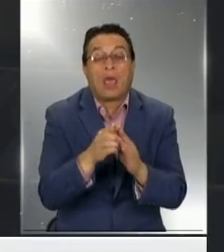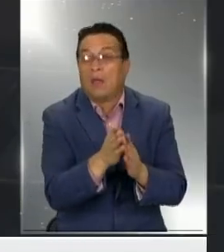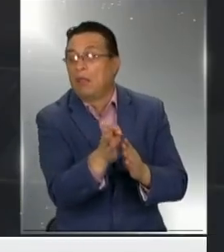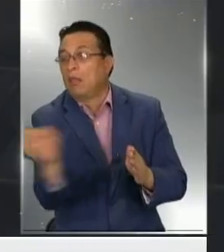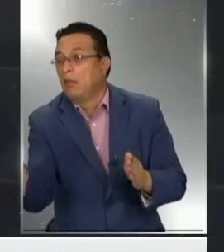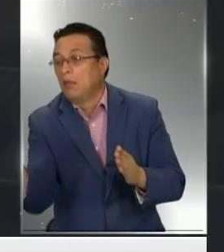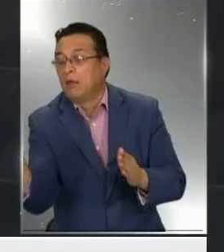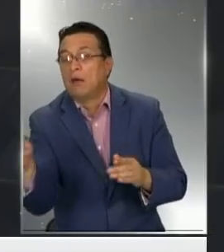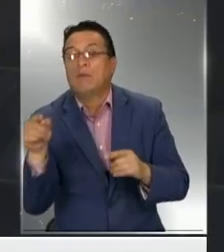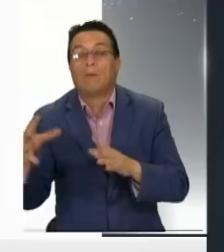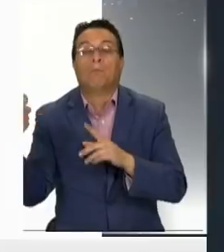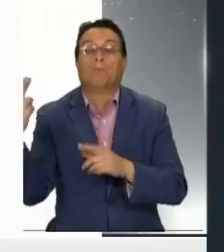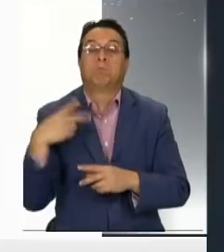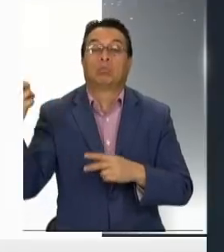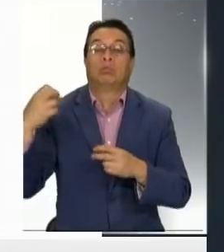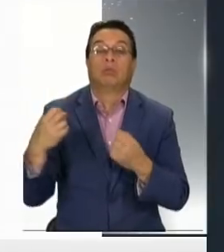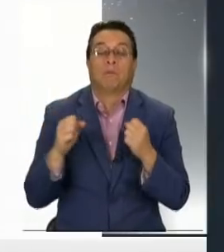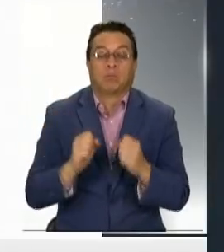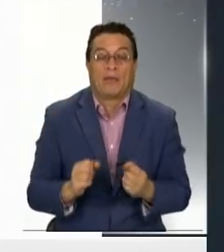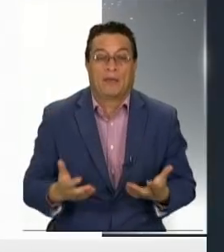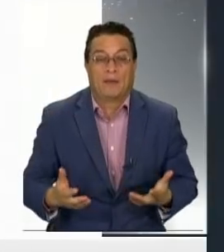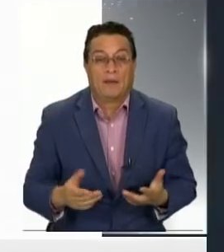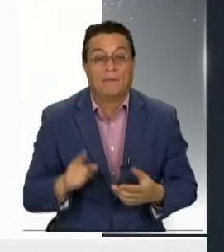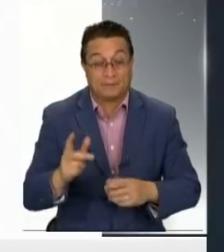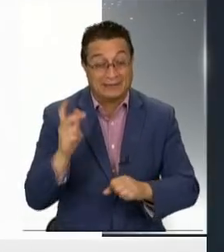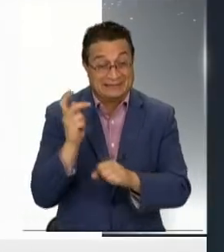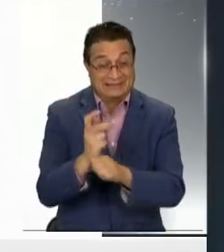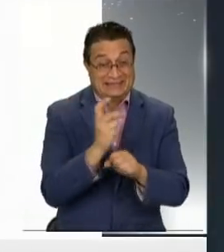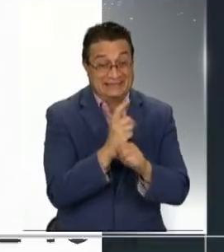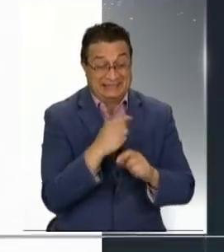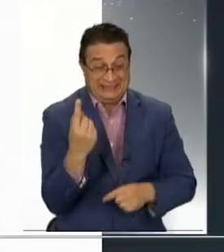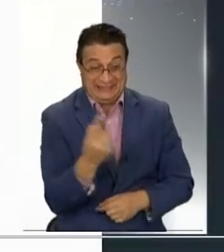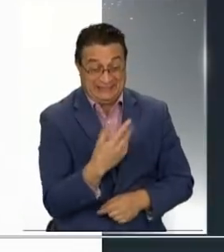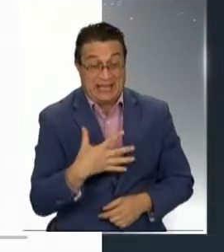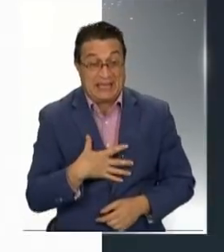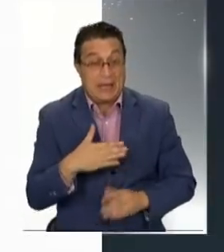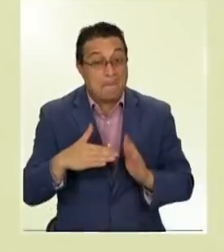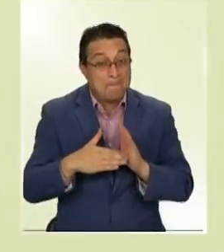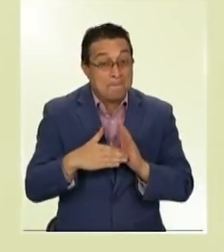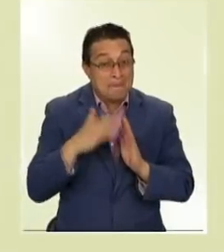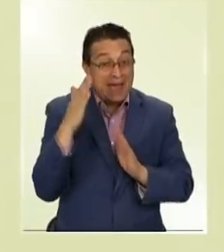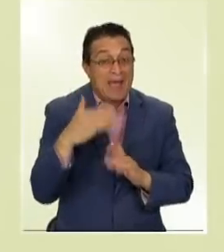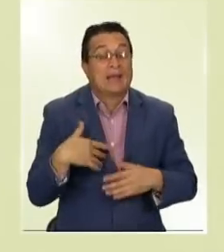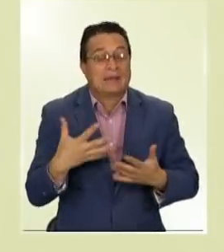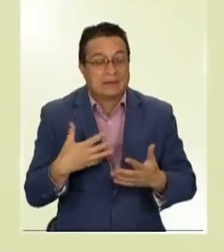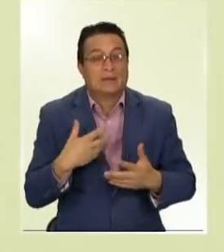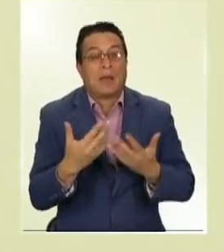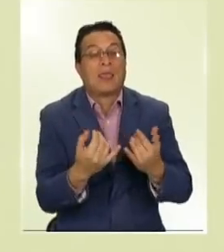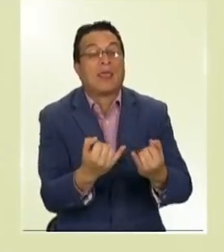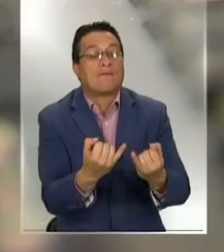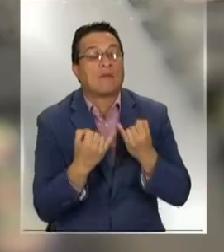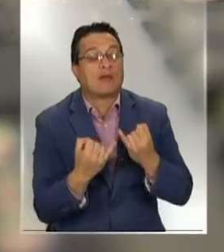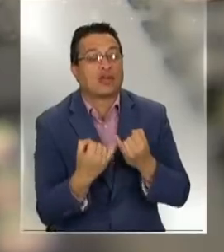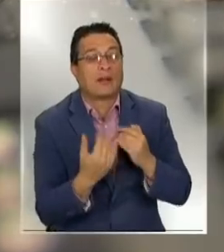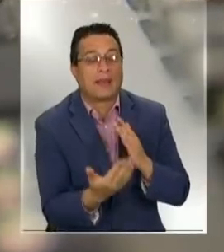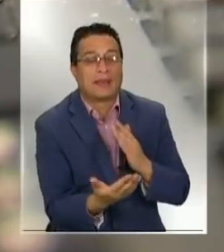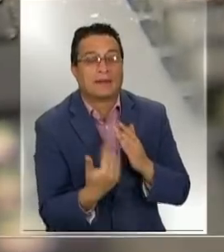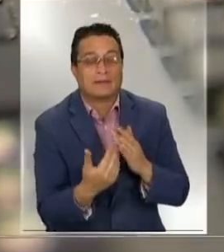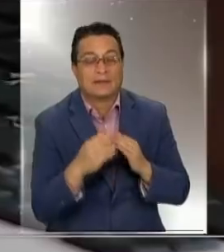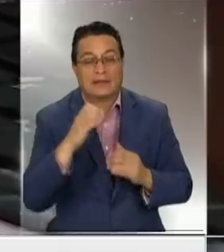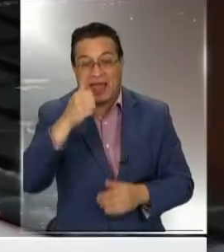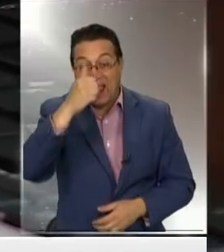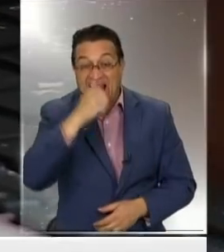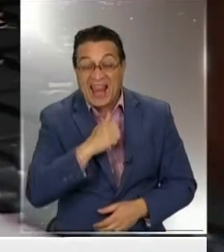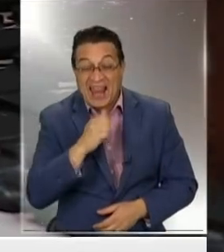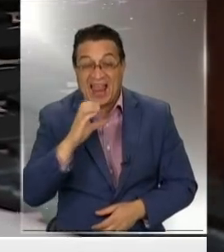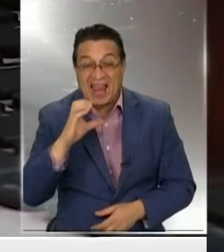donde pueden obtener sus datos. Yo creo que los delincuentes lo que más van a querer por cualquier medio es tratar de sacar información o de la clave